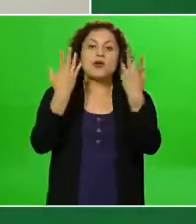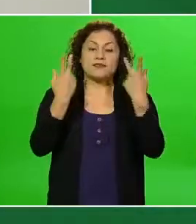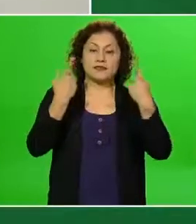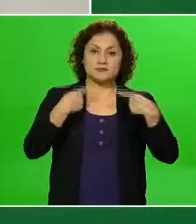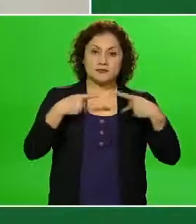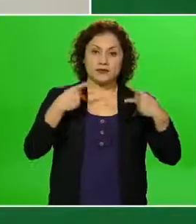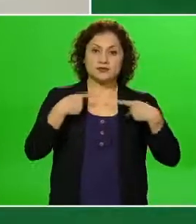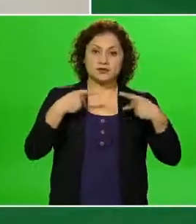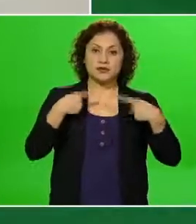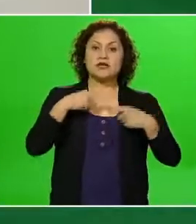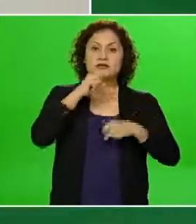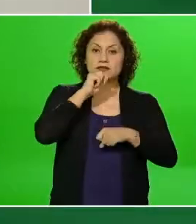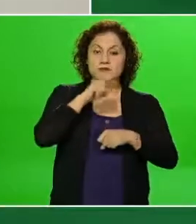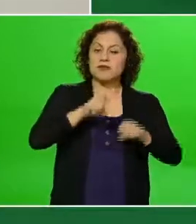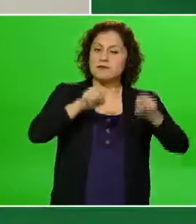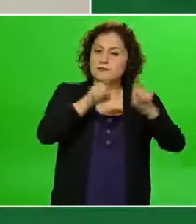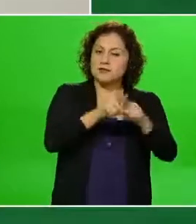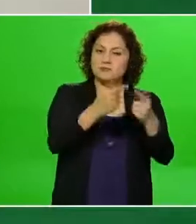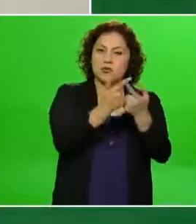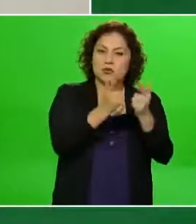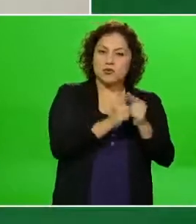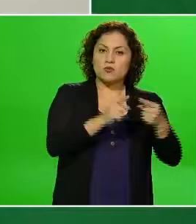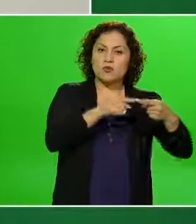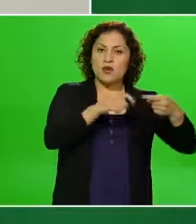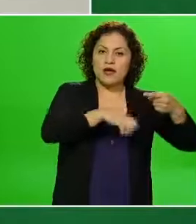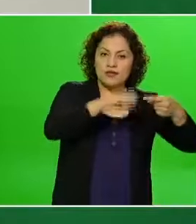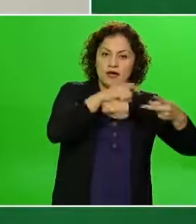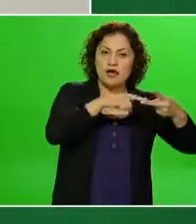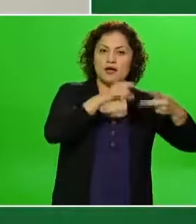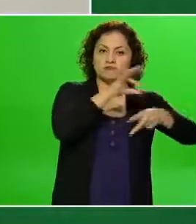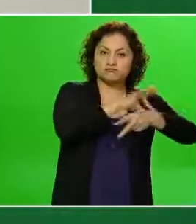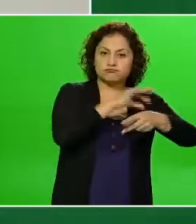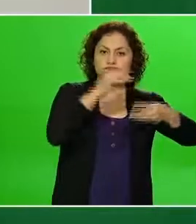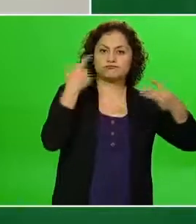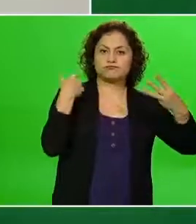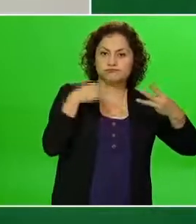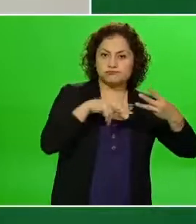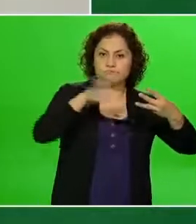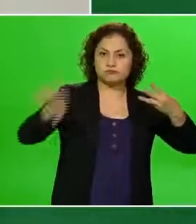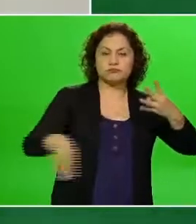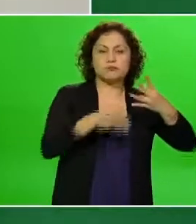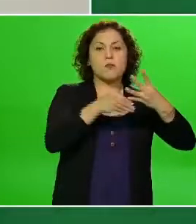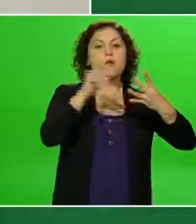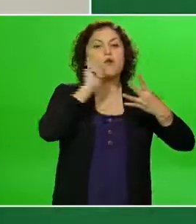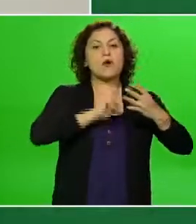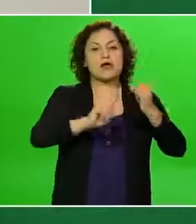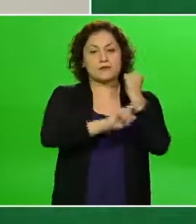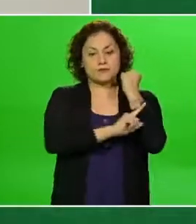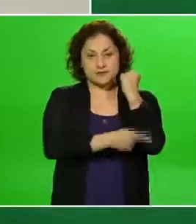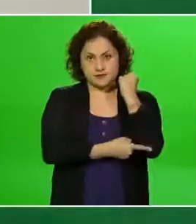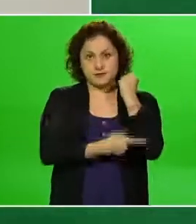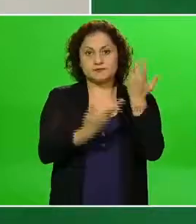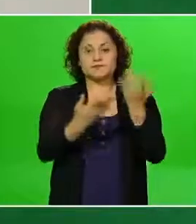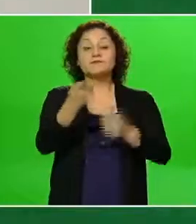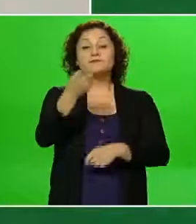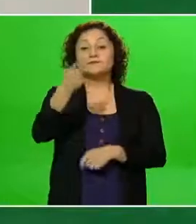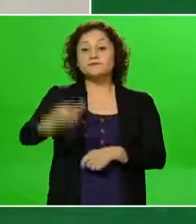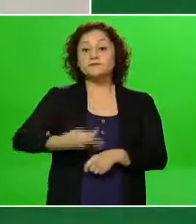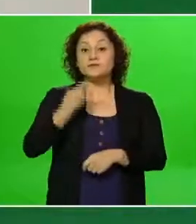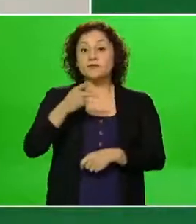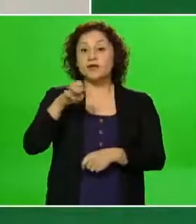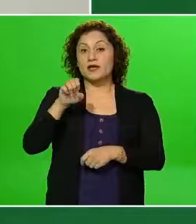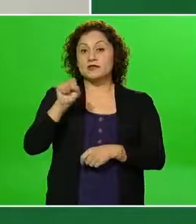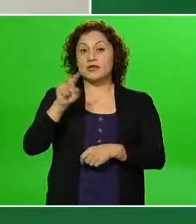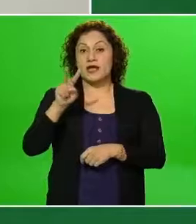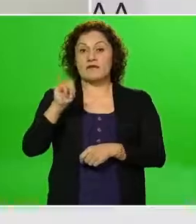de edad, ¿no? Como se había estado comentando. Para efecto de los ESAVIs, es importante también comentar que